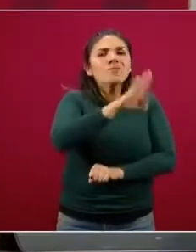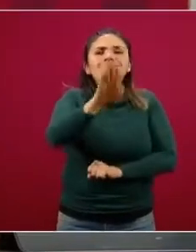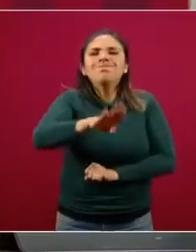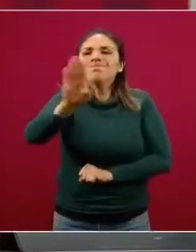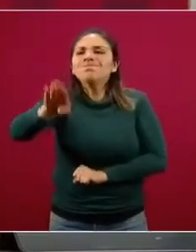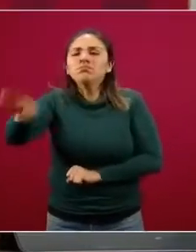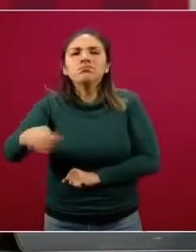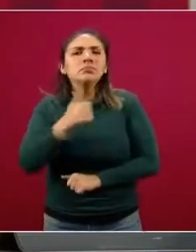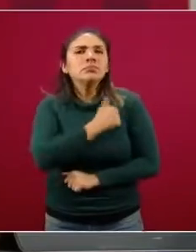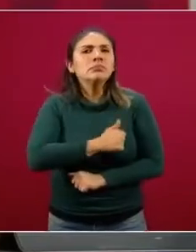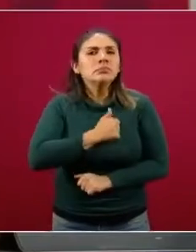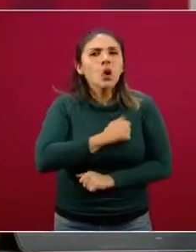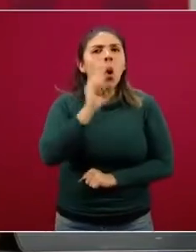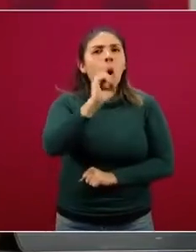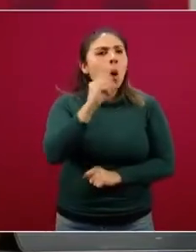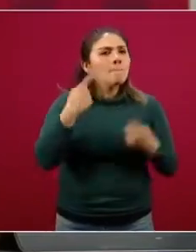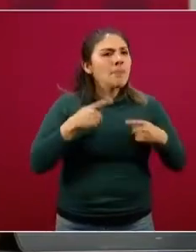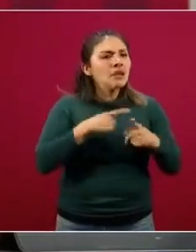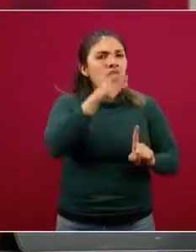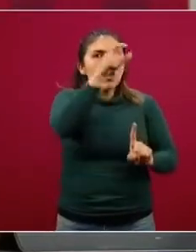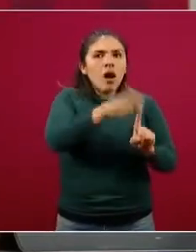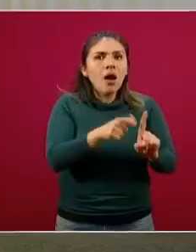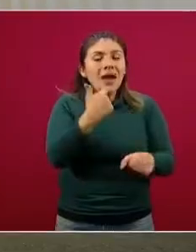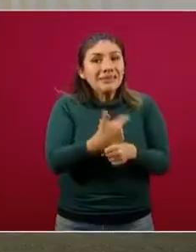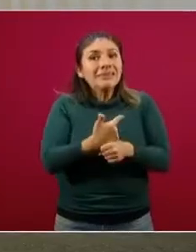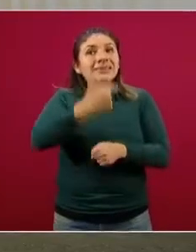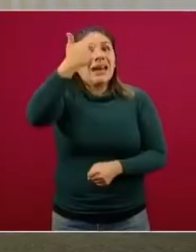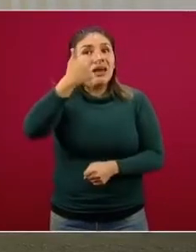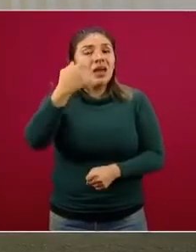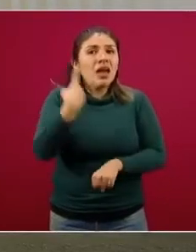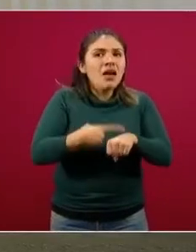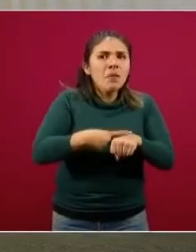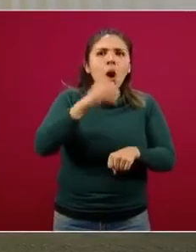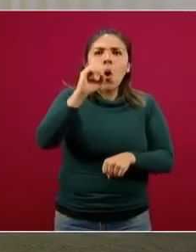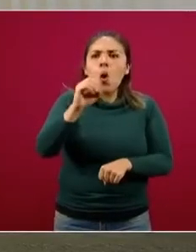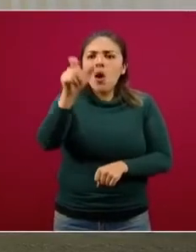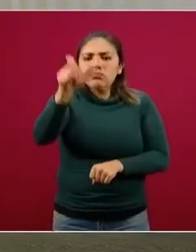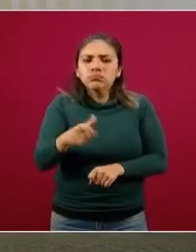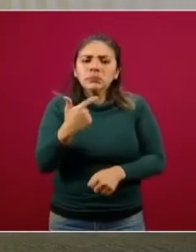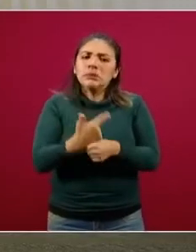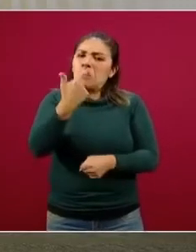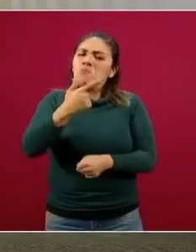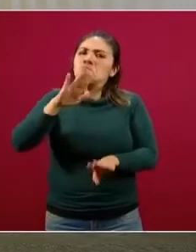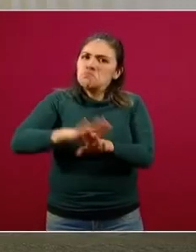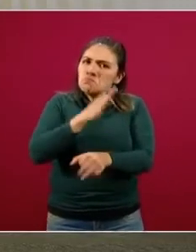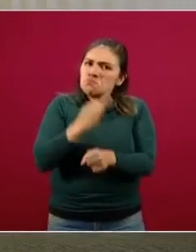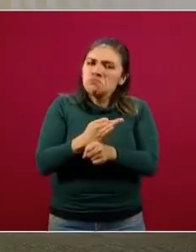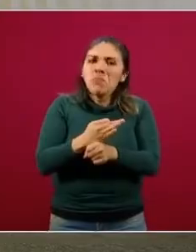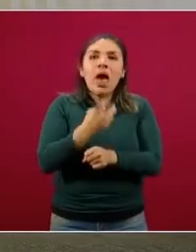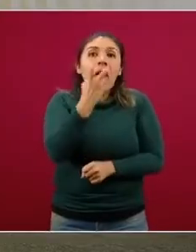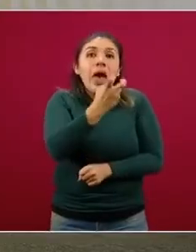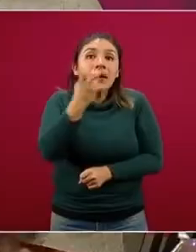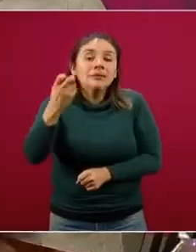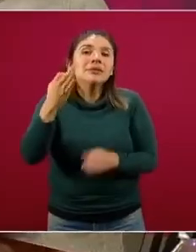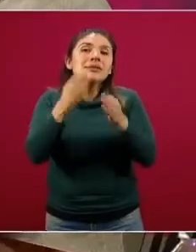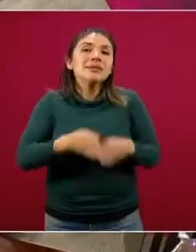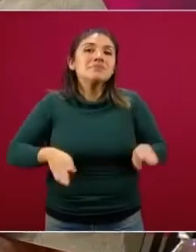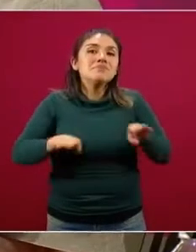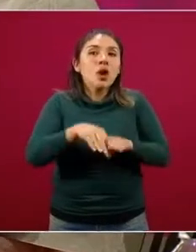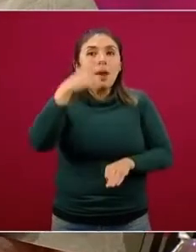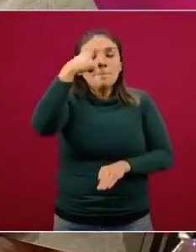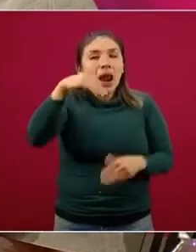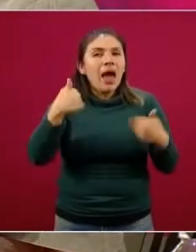que no, o las personas que presentan enfermedad grave de las que no, siempre es muy importante para ir